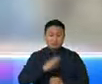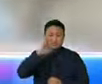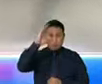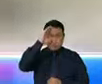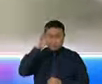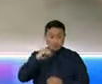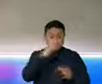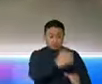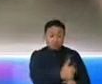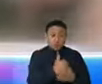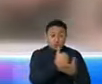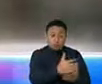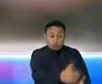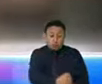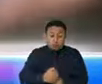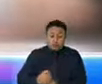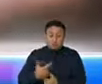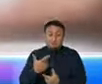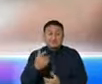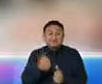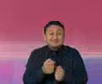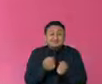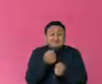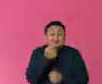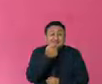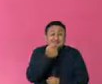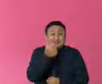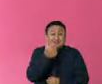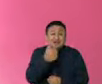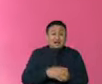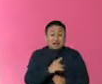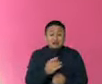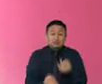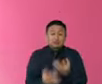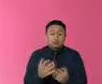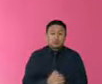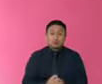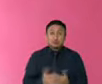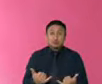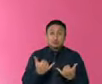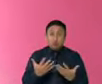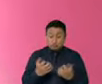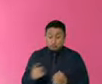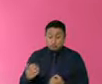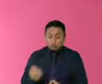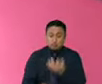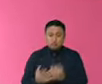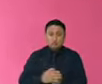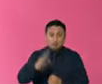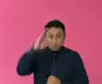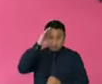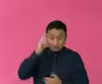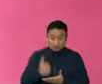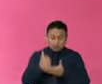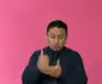dos presuntos delincuentes sean quemados. Nosotros no nos responsabilizamos, hoy quisieron quemarles, la policía les salvó.